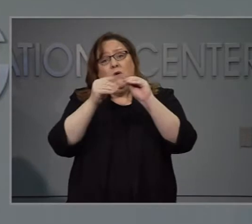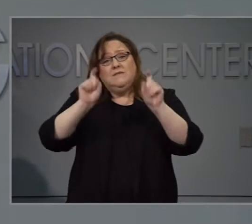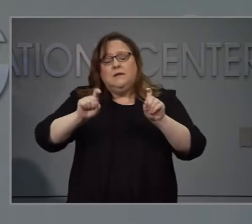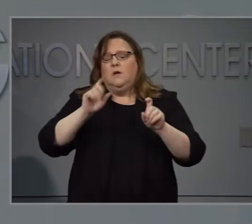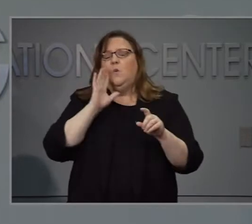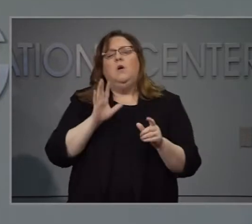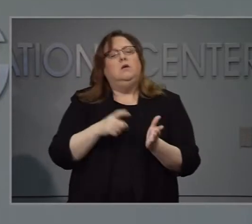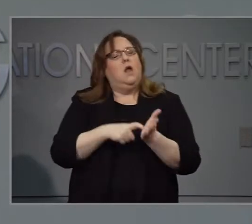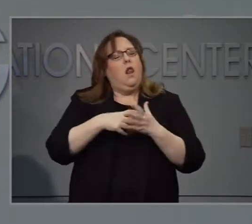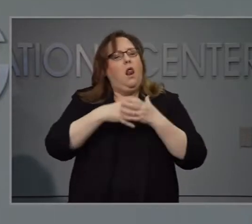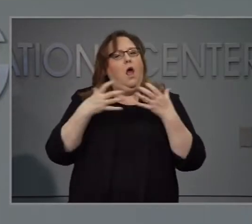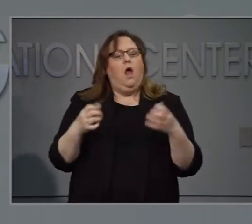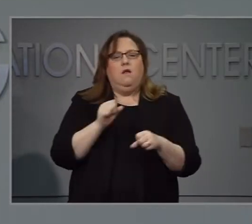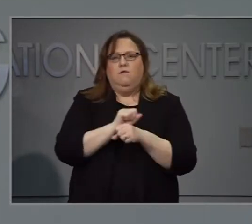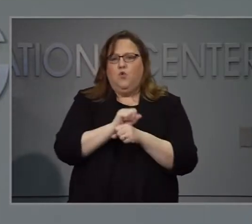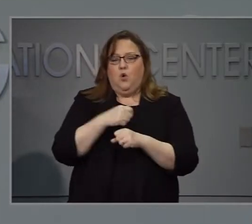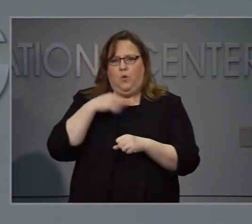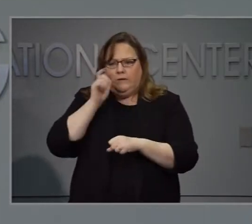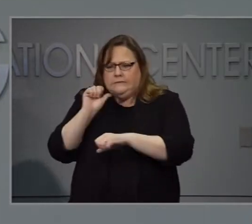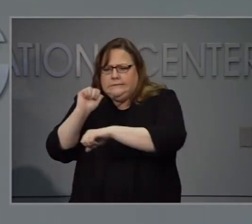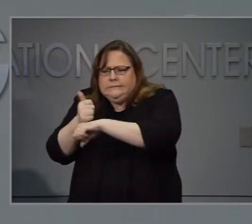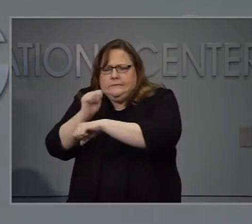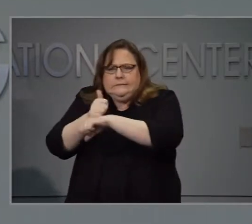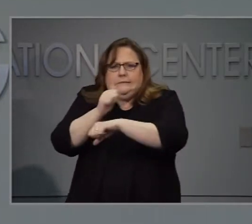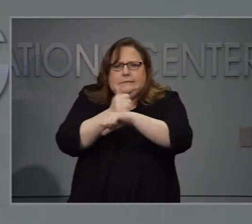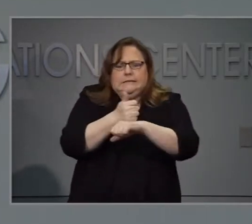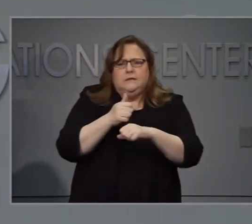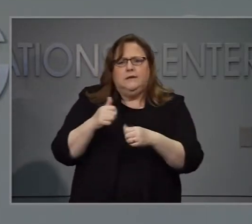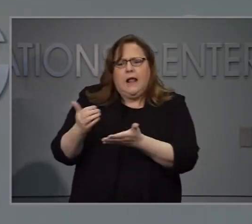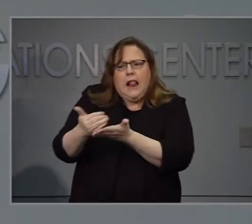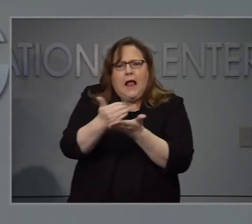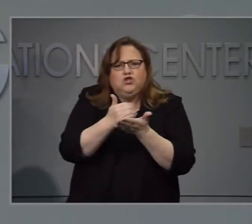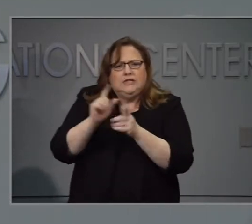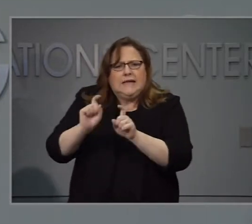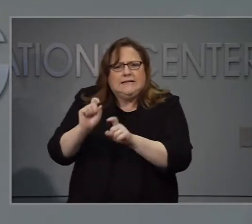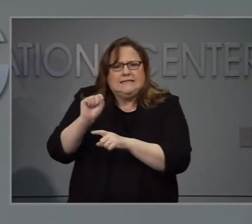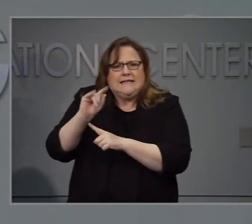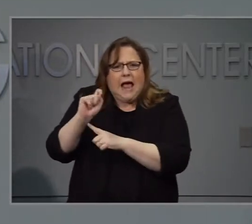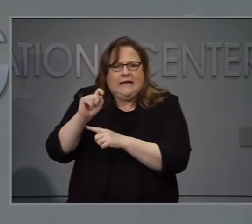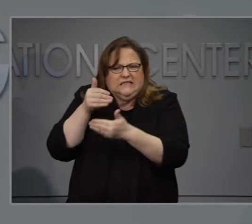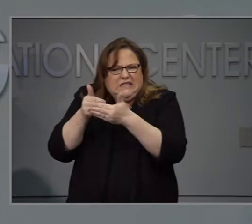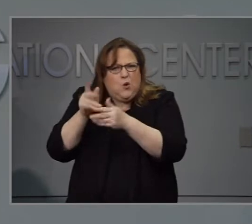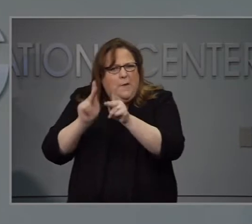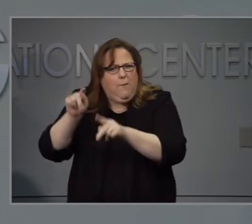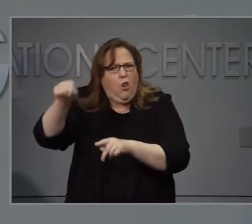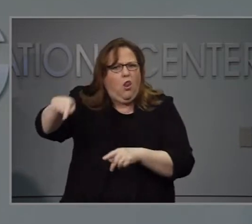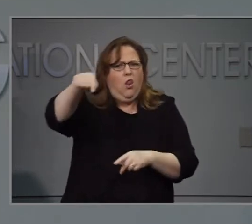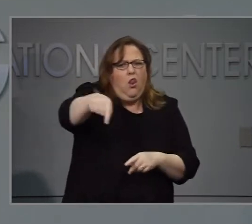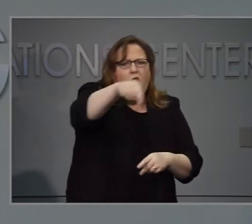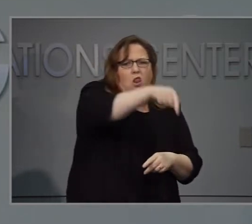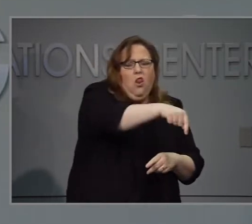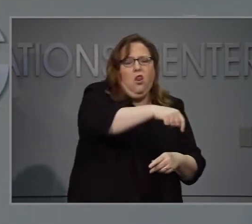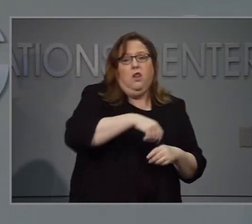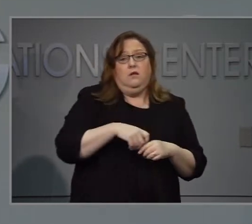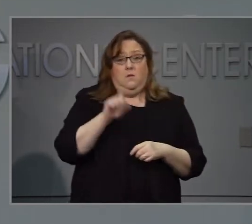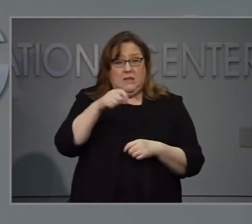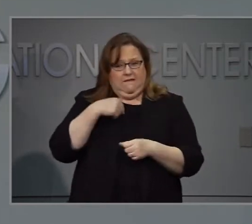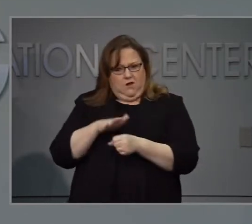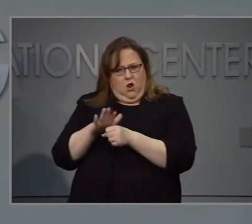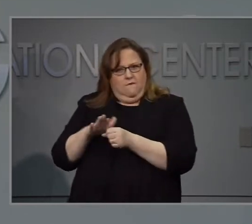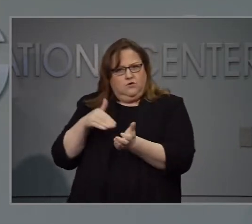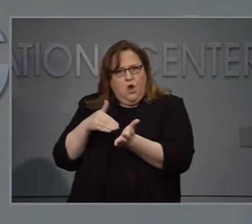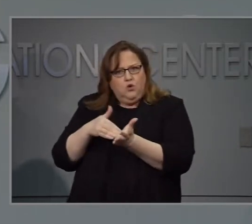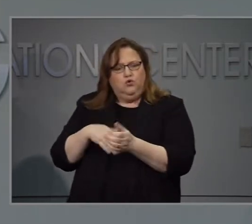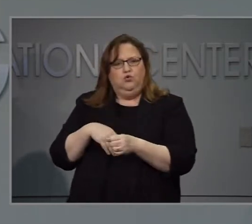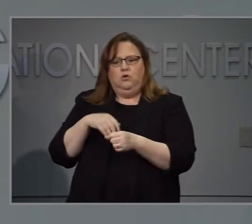trabajo esto va a requerir de sitios de colección de muestras cerca de las personas vamos a necesitar de doctores y clínicos que